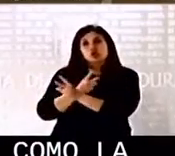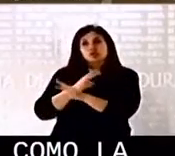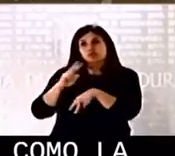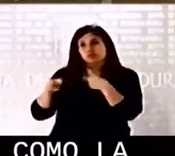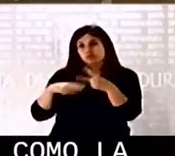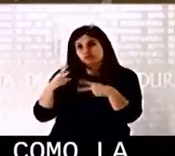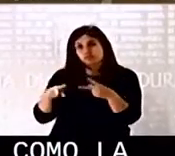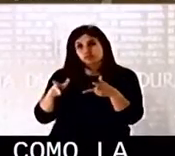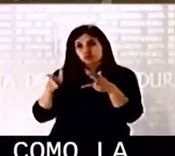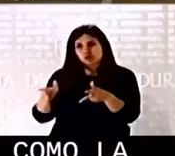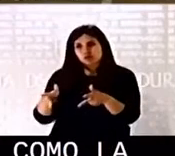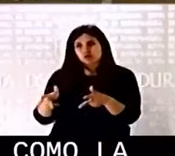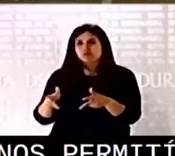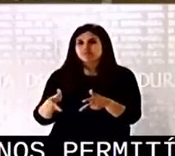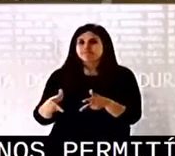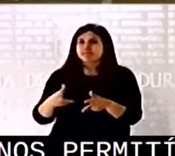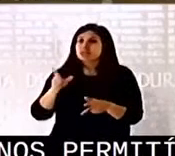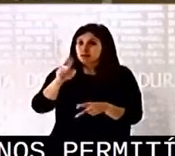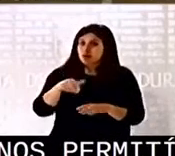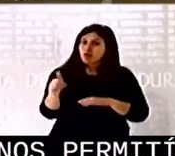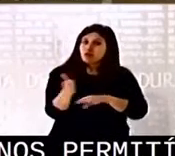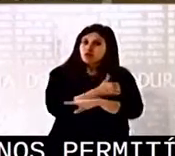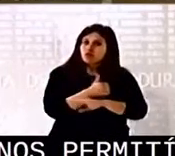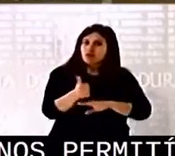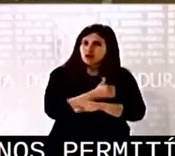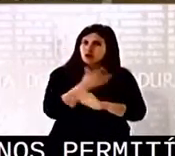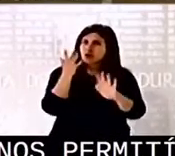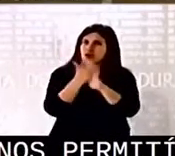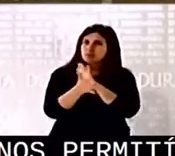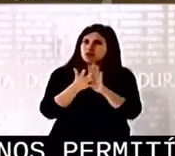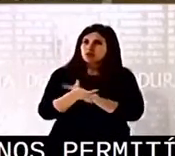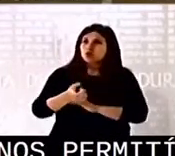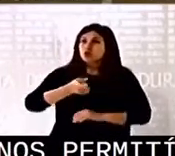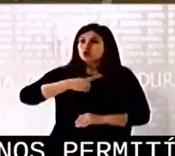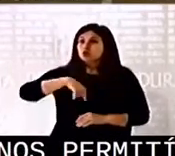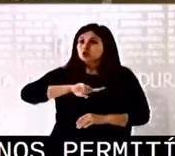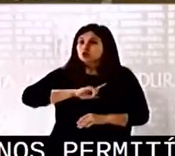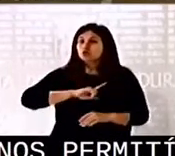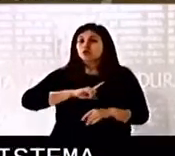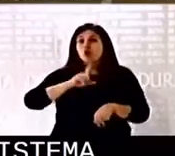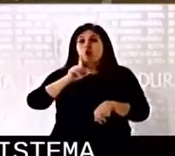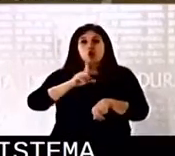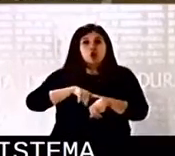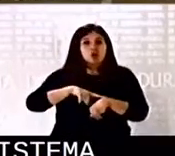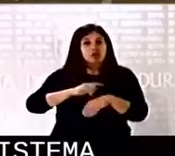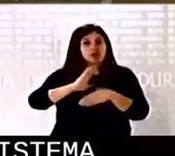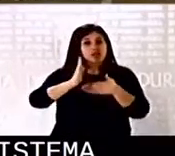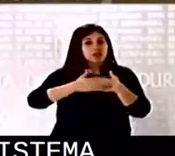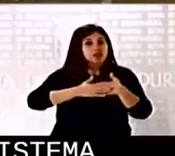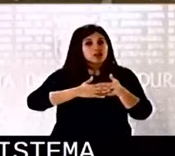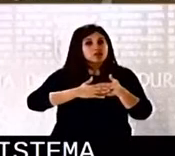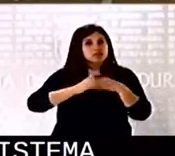permitía la flexibilización que recomendaba el Sistema Nacional de Salud.